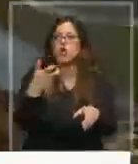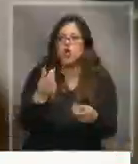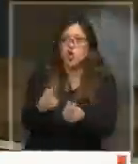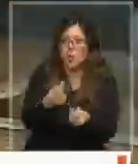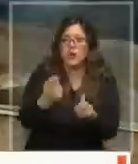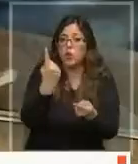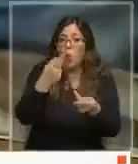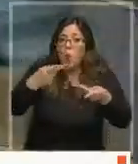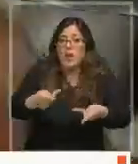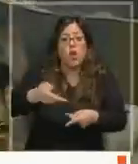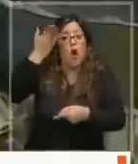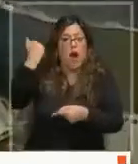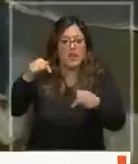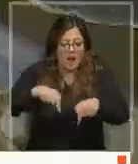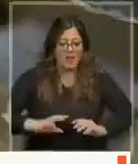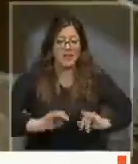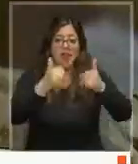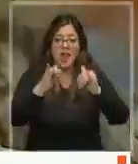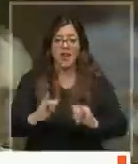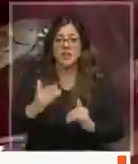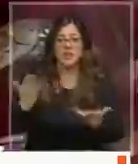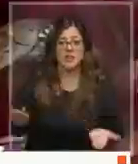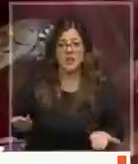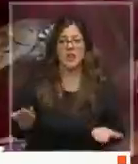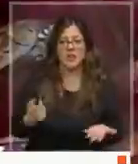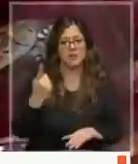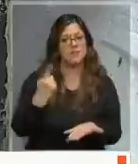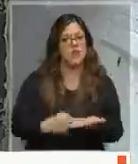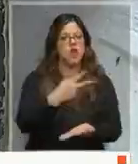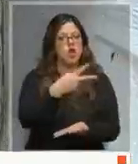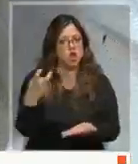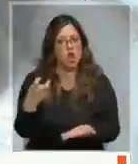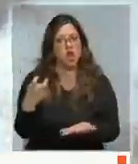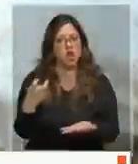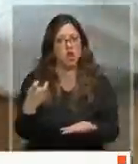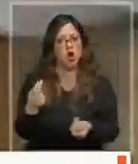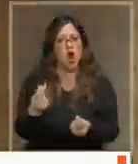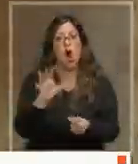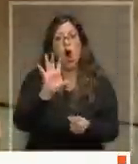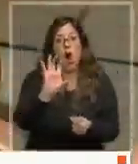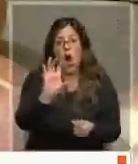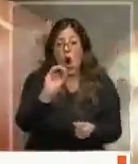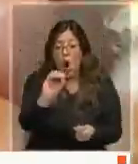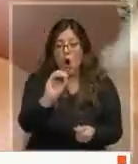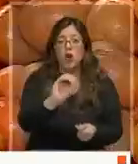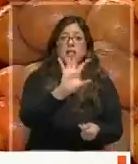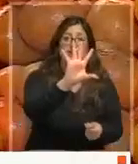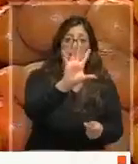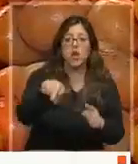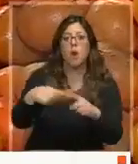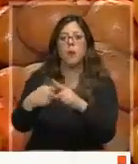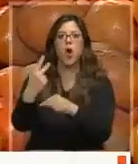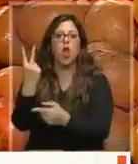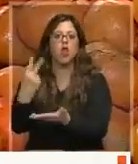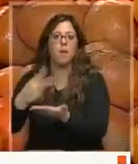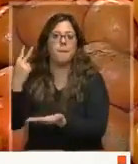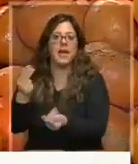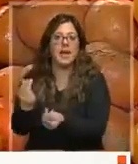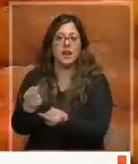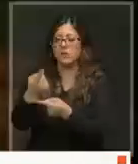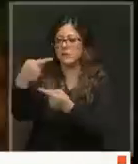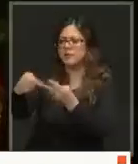el kilo, en estas celebraciones están a 1.200 o 5 por 2.000. ¿Y los demás